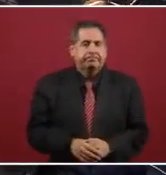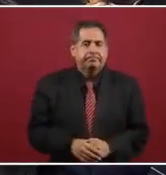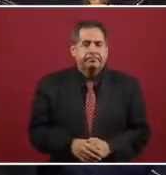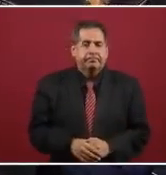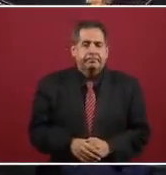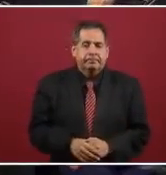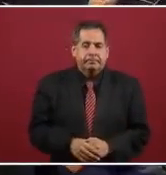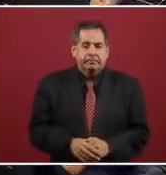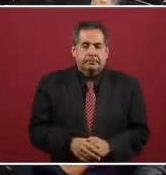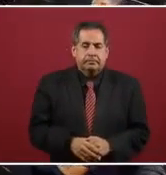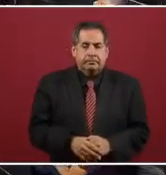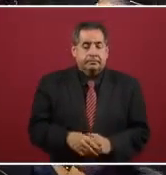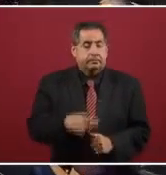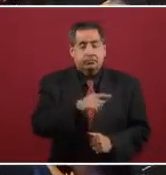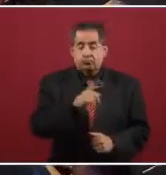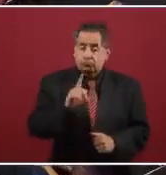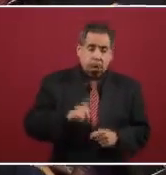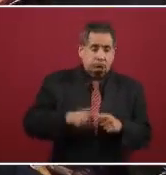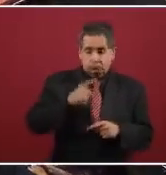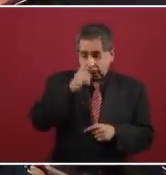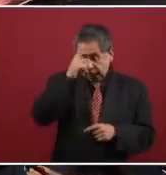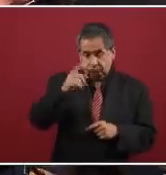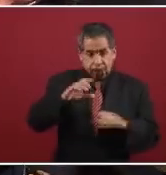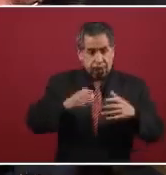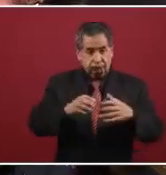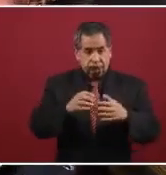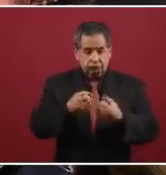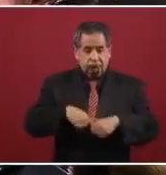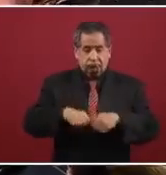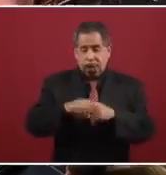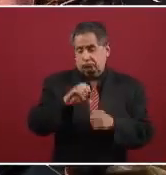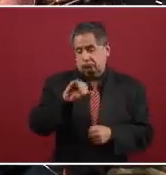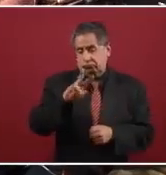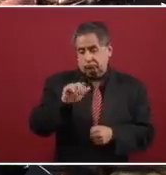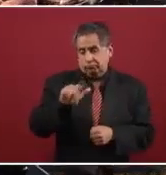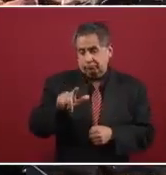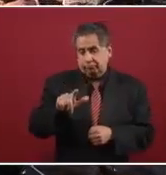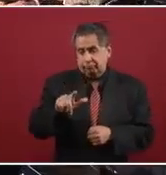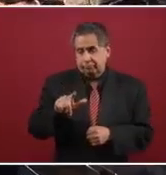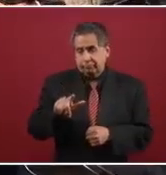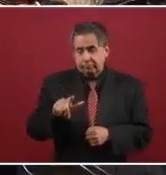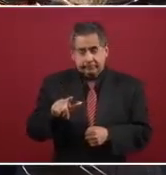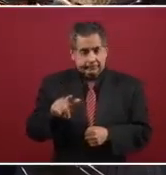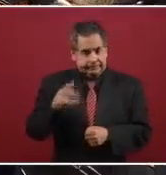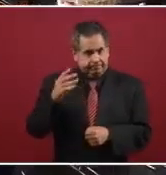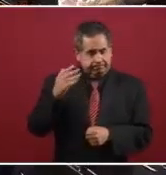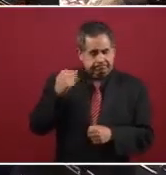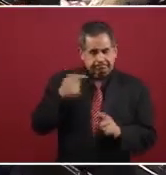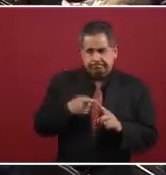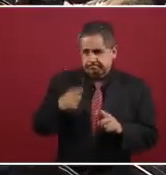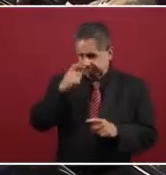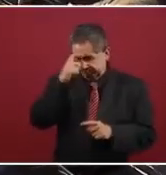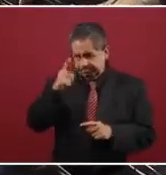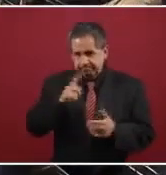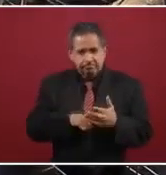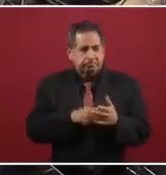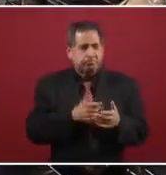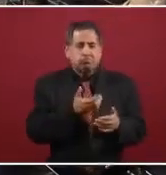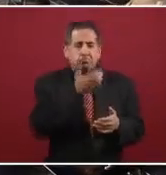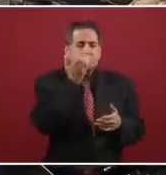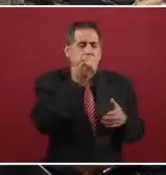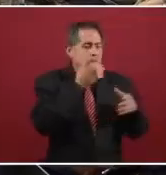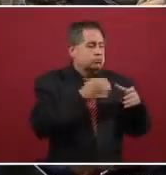El padre de la sociedad civil de nuestros tiempos es el